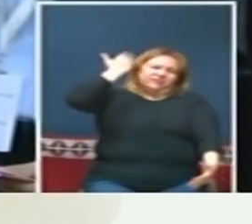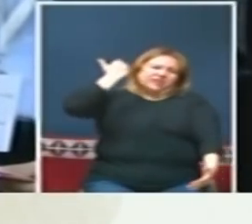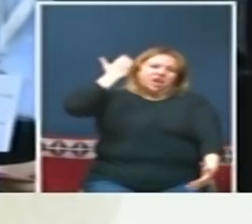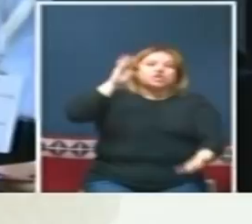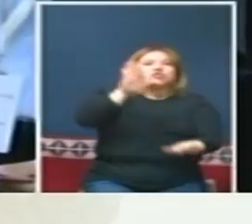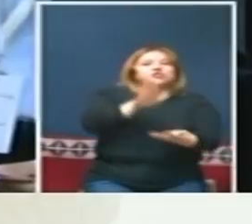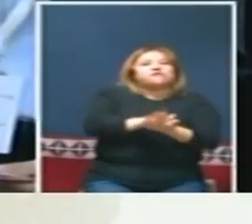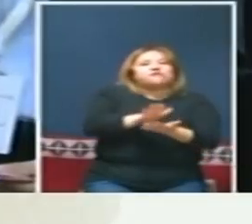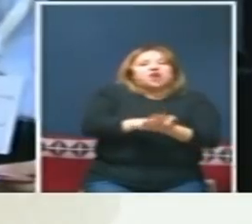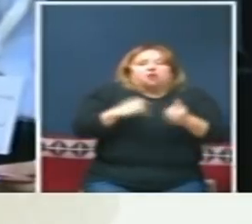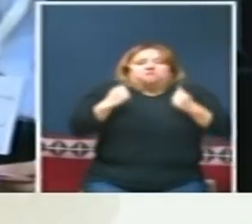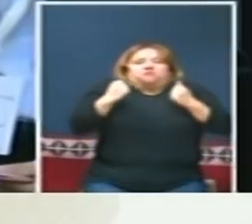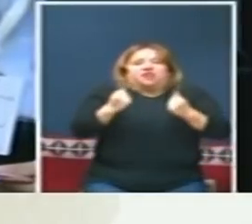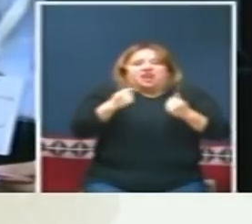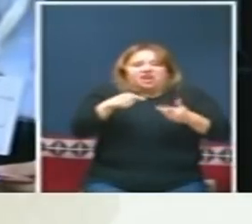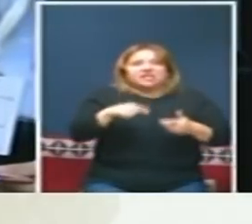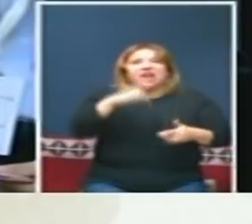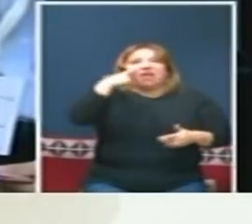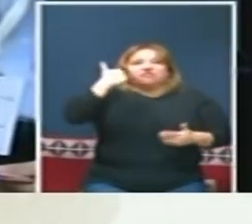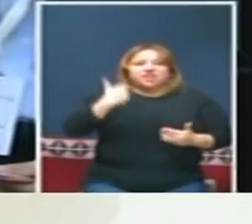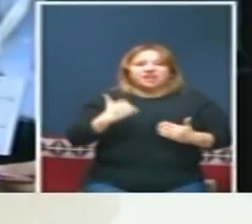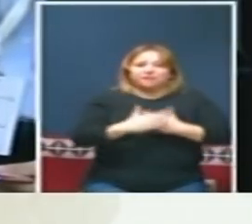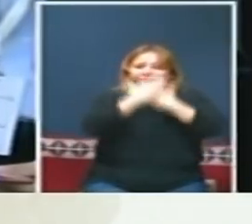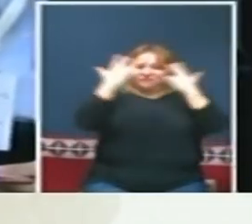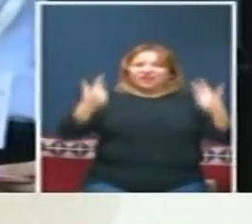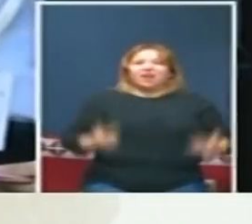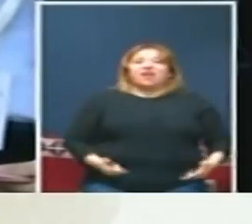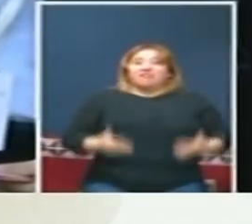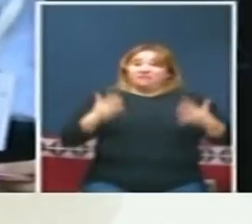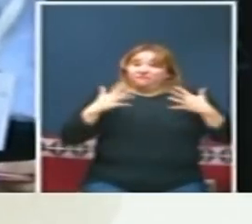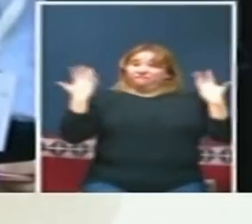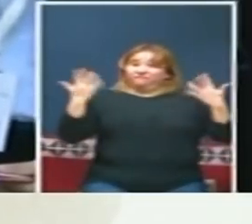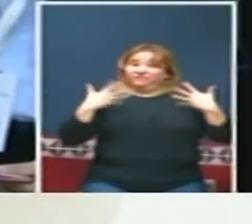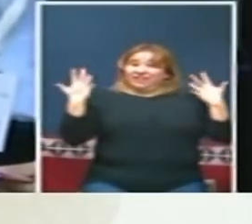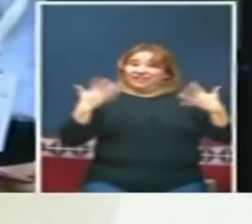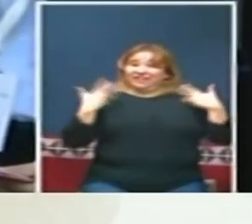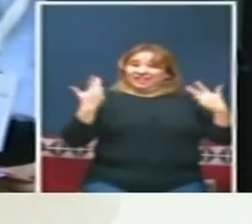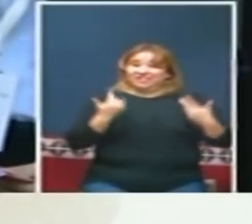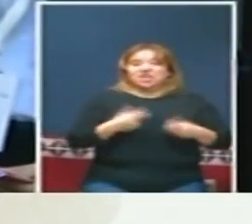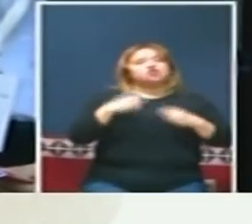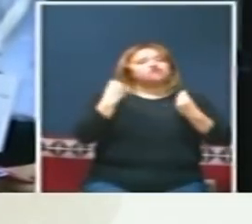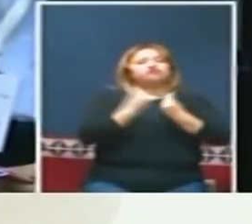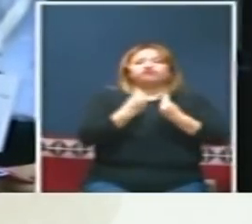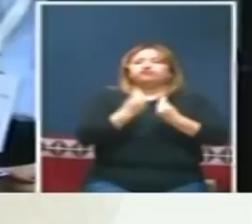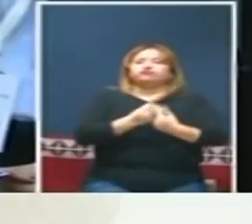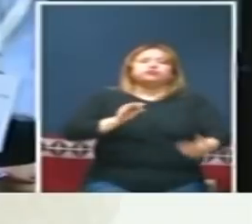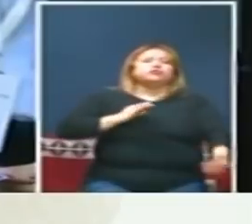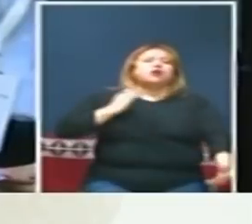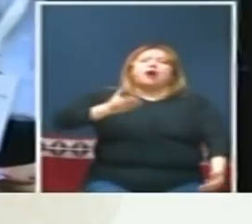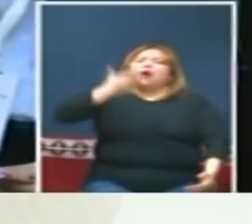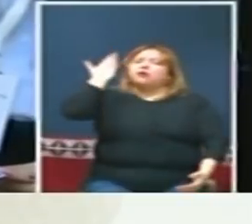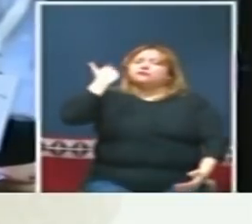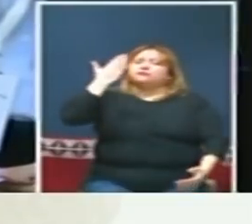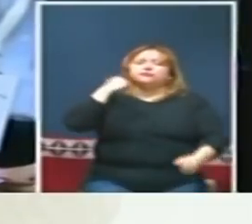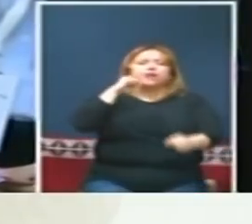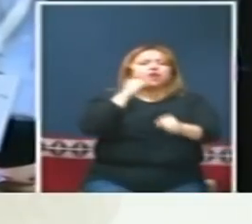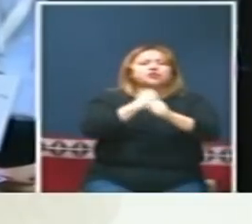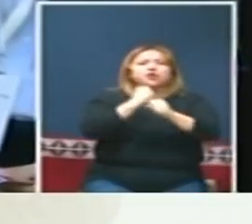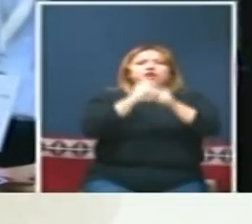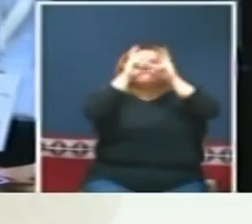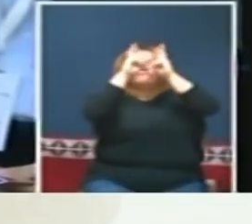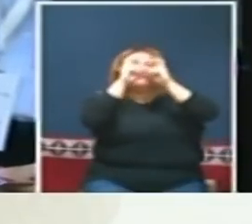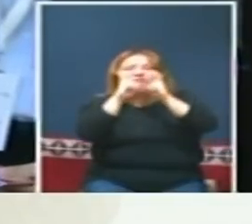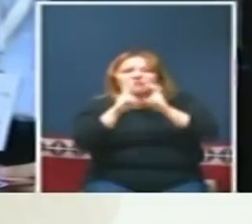poder hoy finalmente tener este día de celebración. Sí, lleva muchos años de trabajo, de